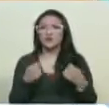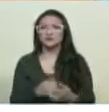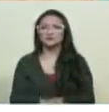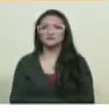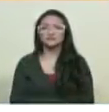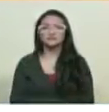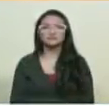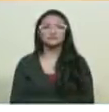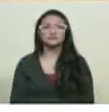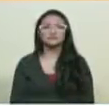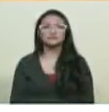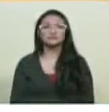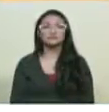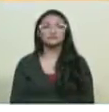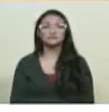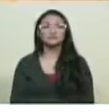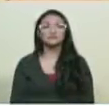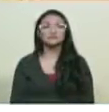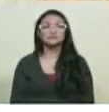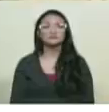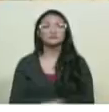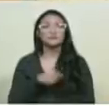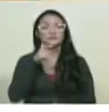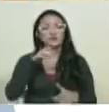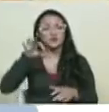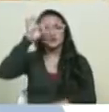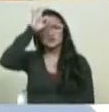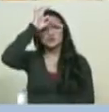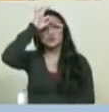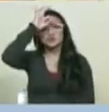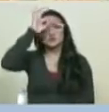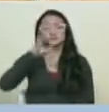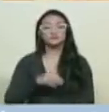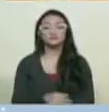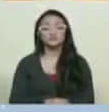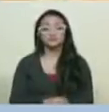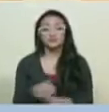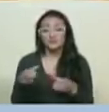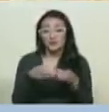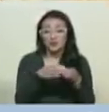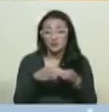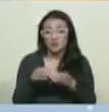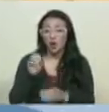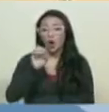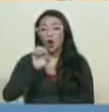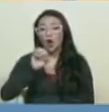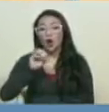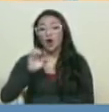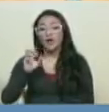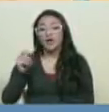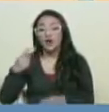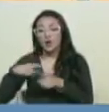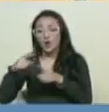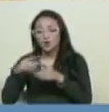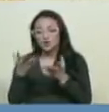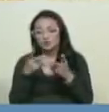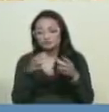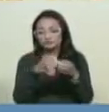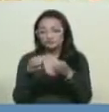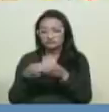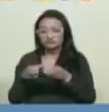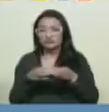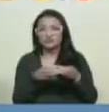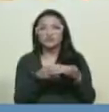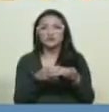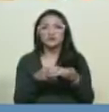Ante la ignorancia y ante la complicidad no solo de la OEA, sino de los organismos multilaterales.